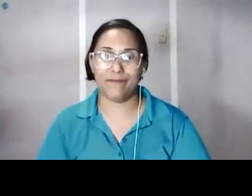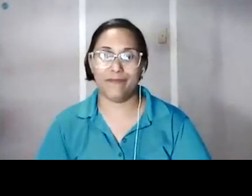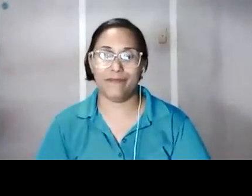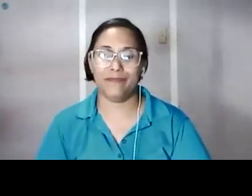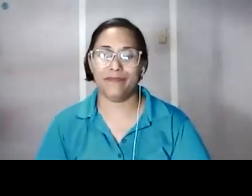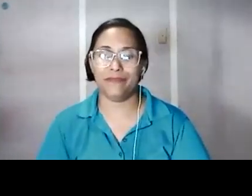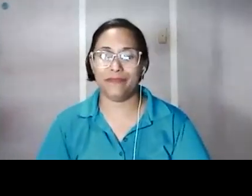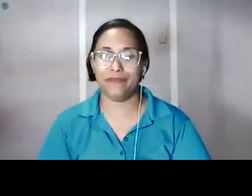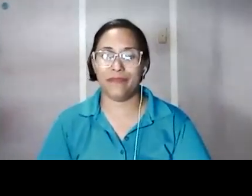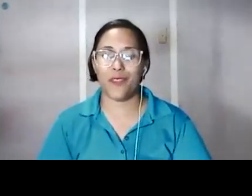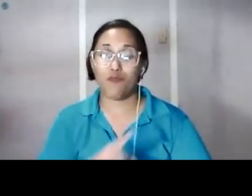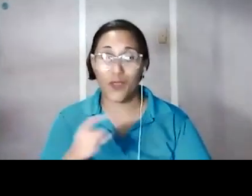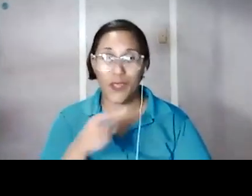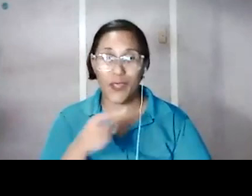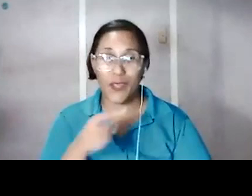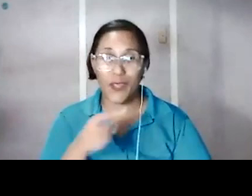Así que ustedes me dicen.